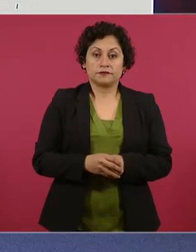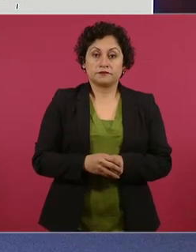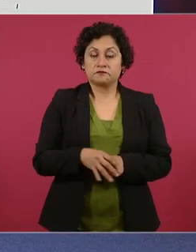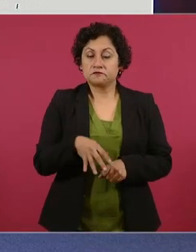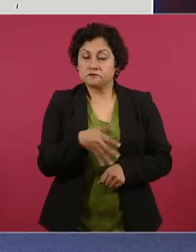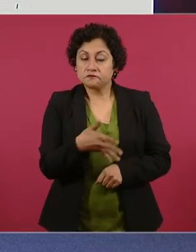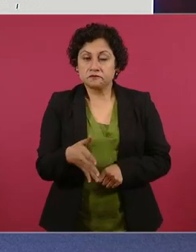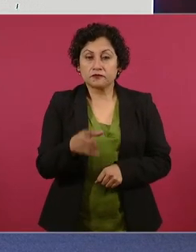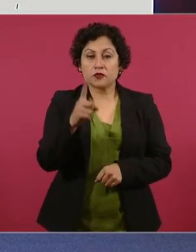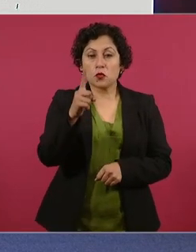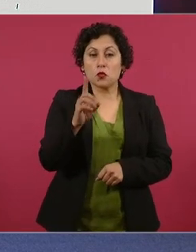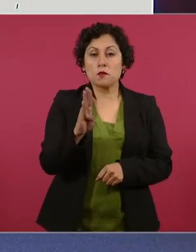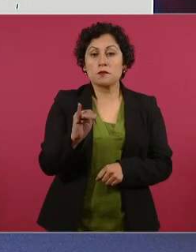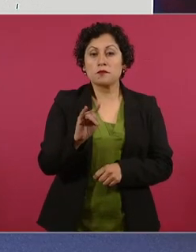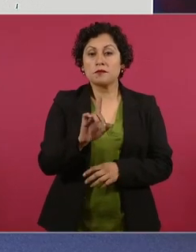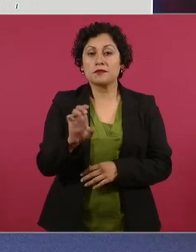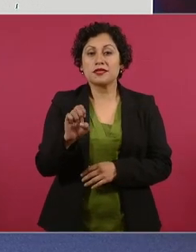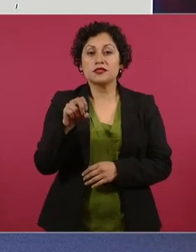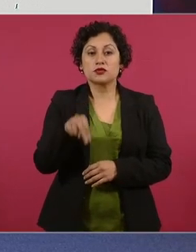1.500.000 más.